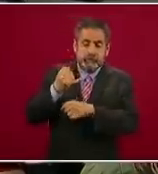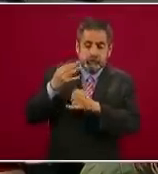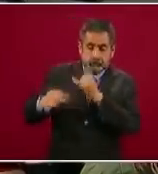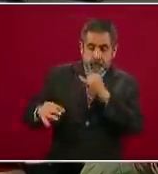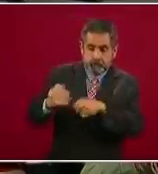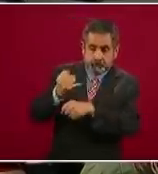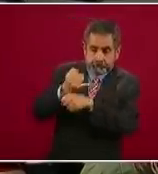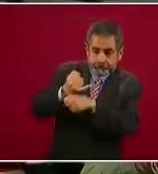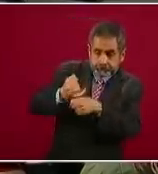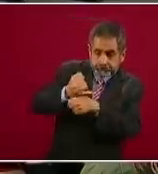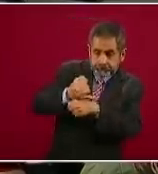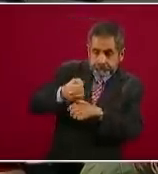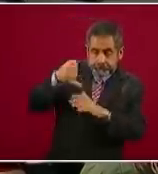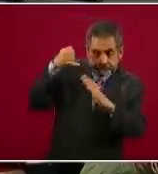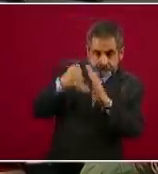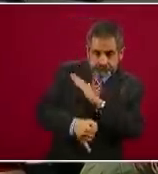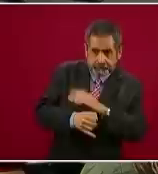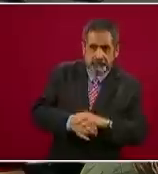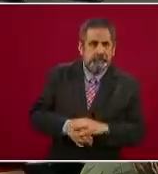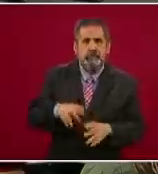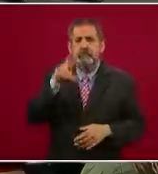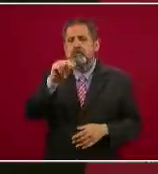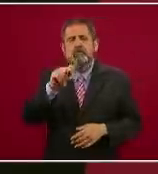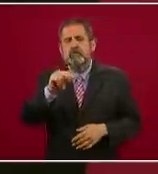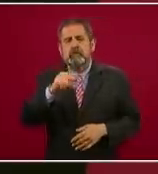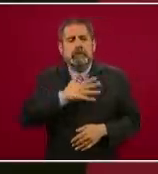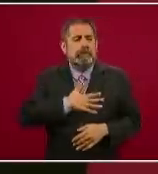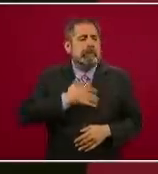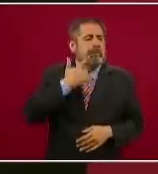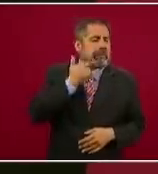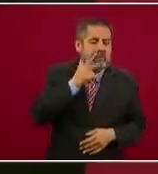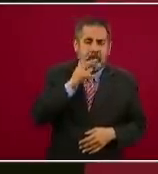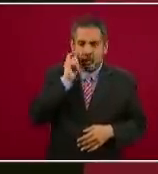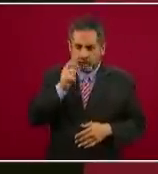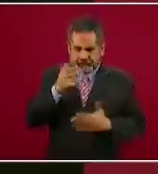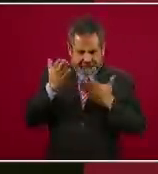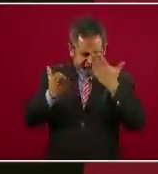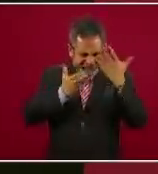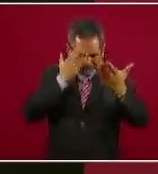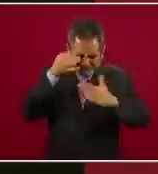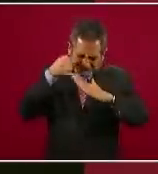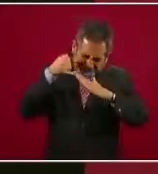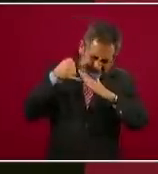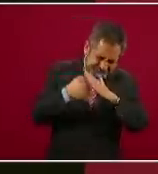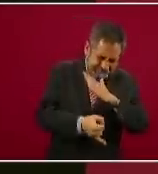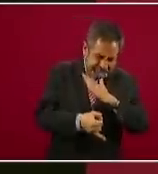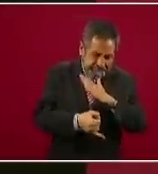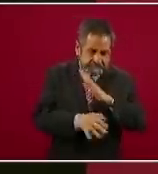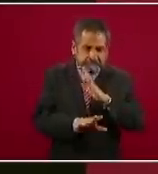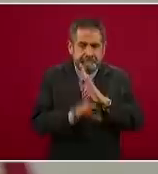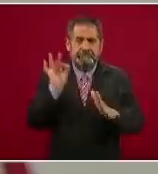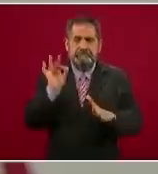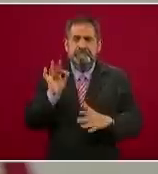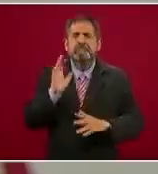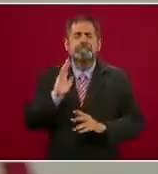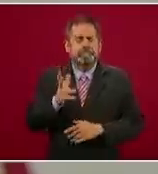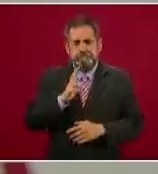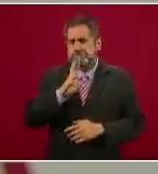es muy importante, no es una curiosidad nada más, sino que la investigación ayuda a responder